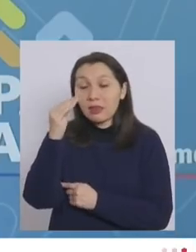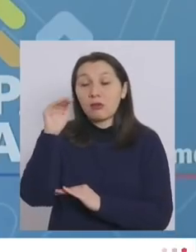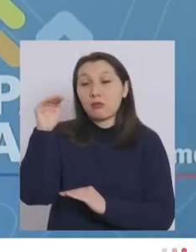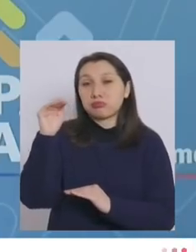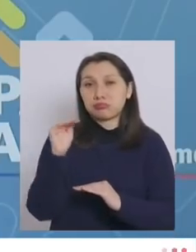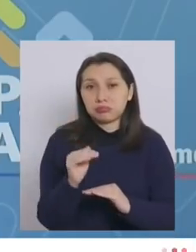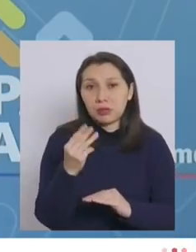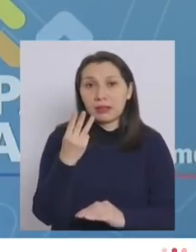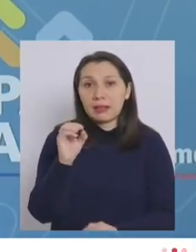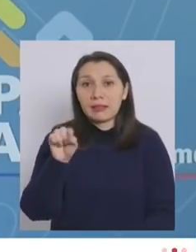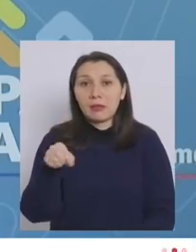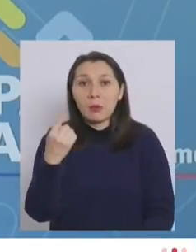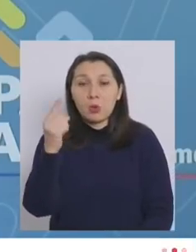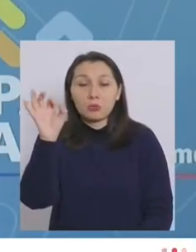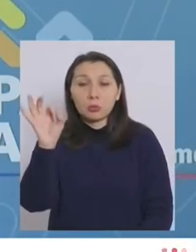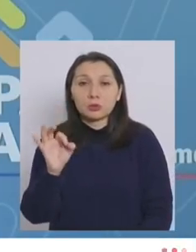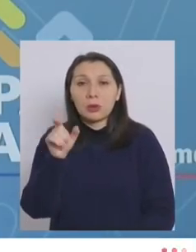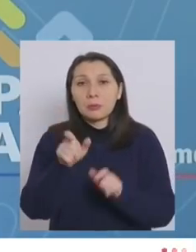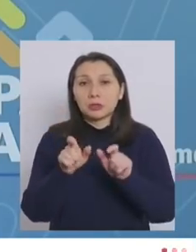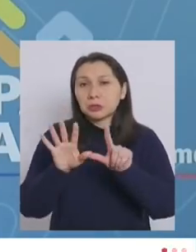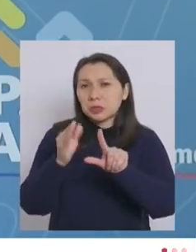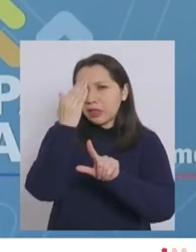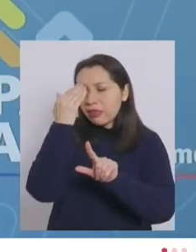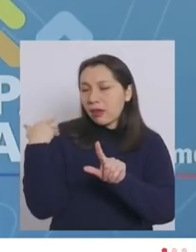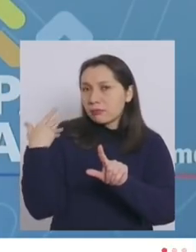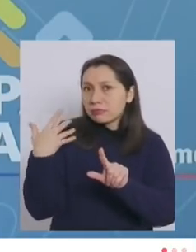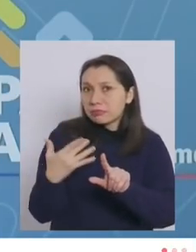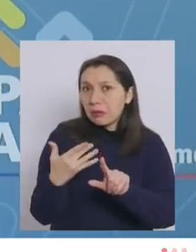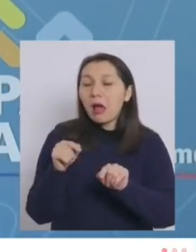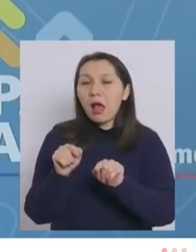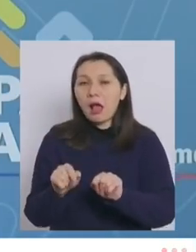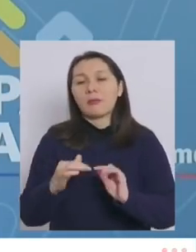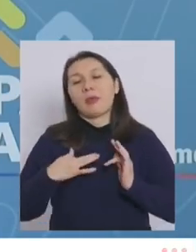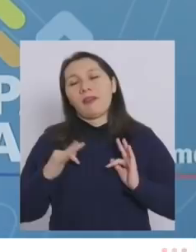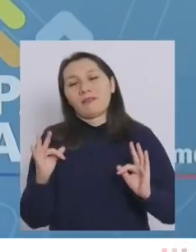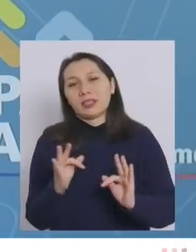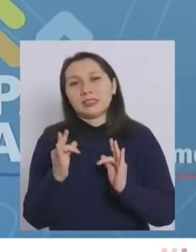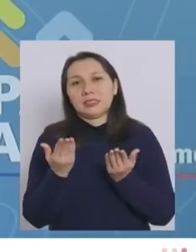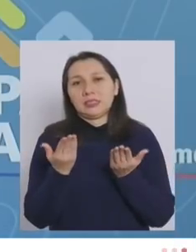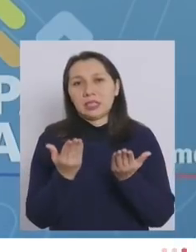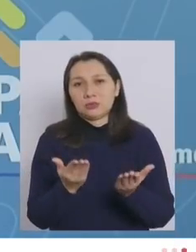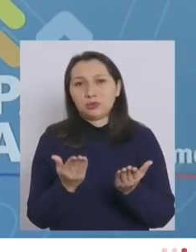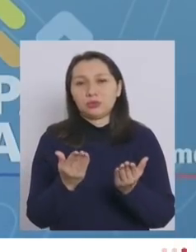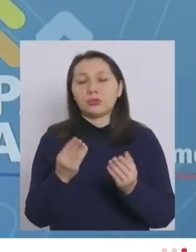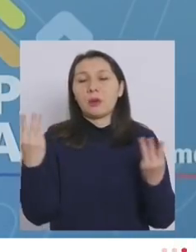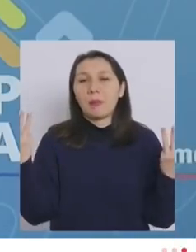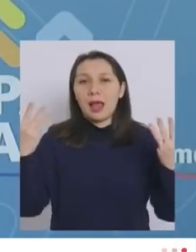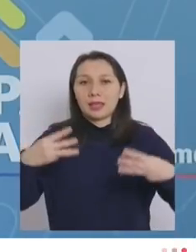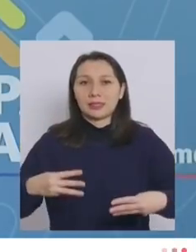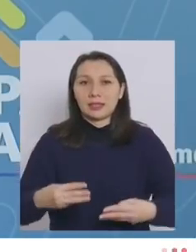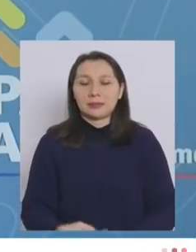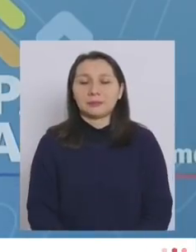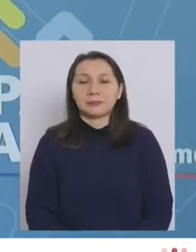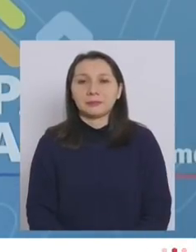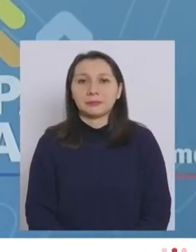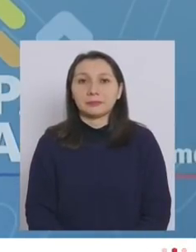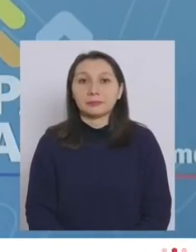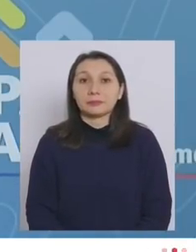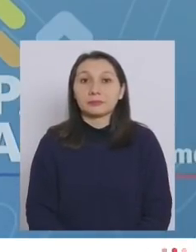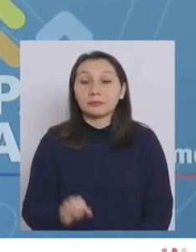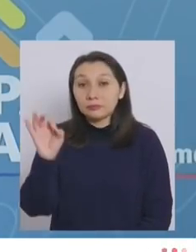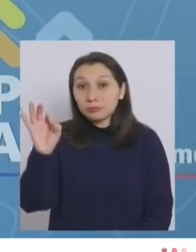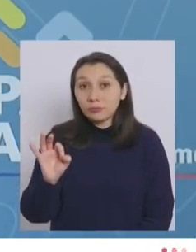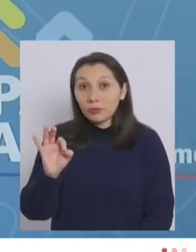del 30,1% de sus casos a 7 días. Mis felicitaciones a Magallanes. La tasa